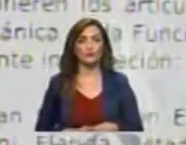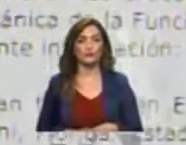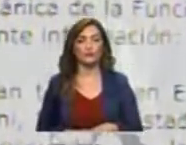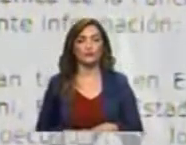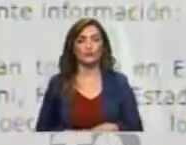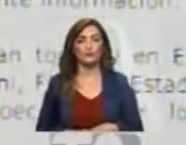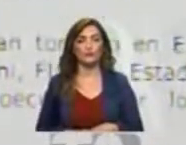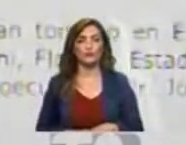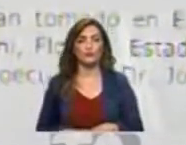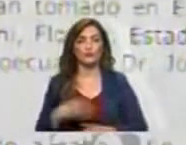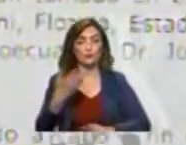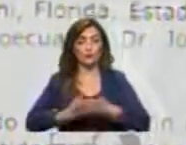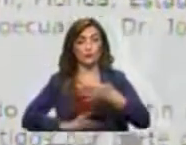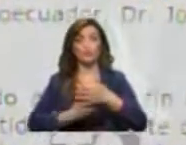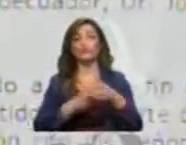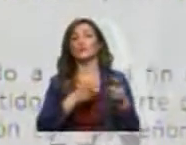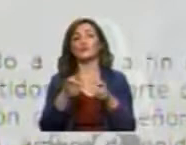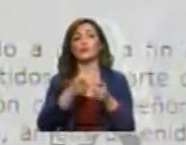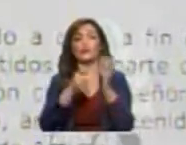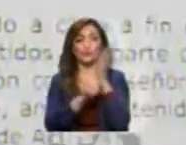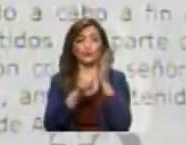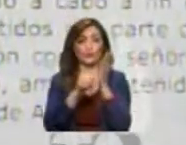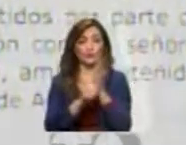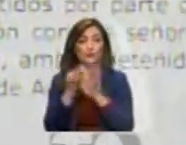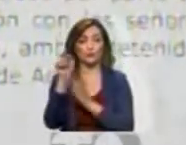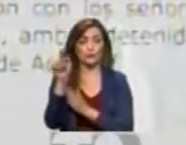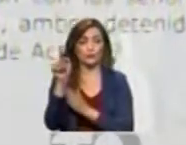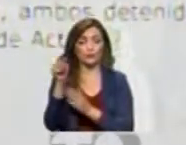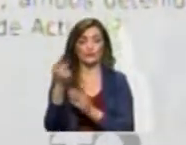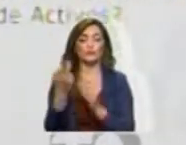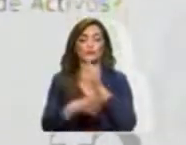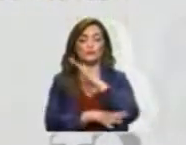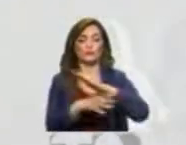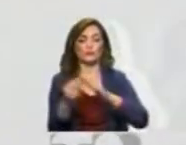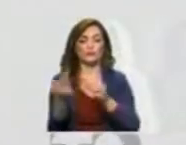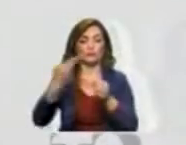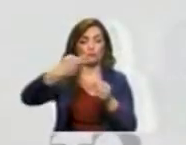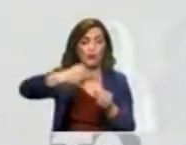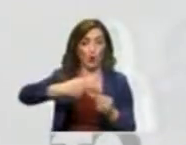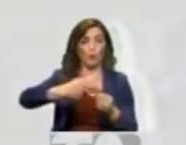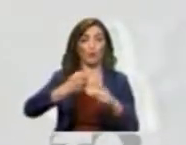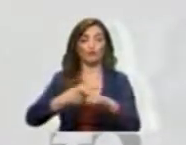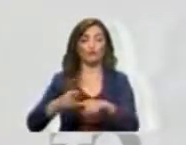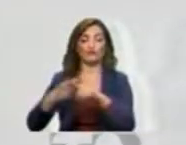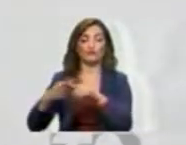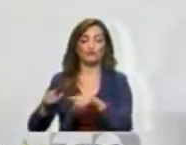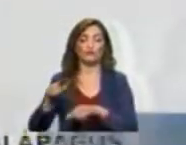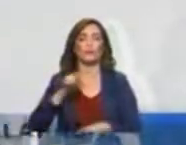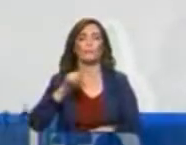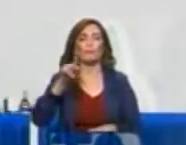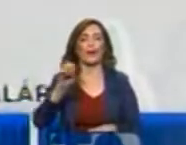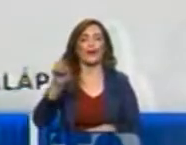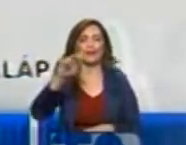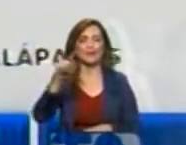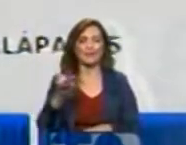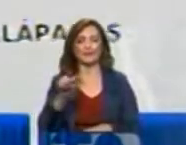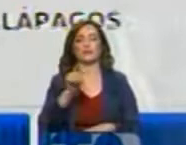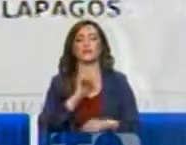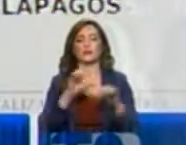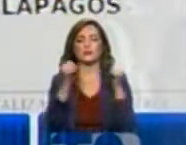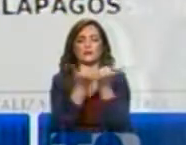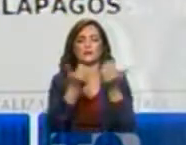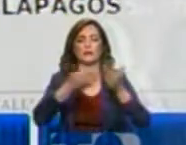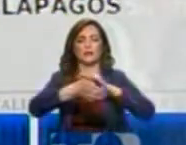A través de este documento dirigido al ministro de Hidrocarburos, Carlos Pérez, el asambleísta por la provincia de Galápagos, Washington Paredes,